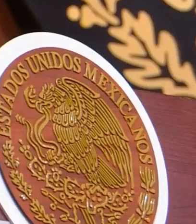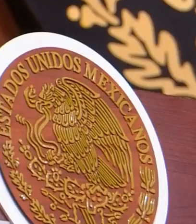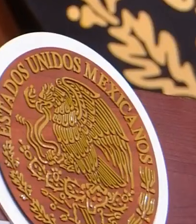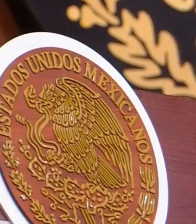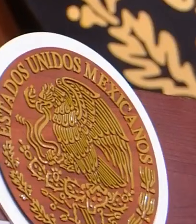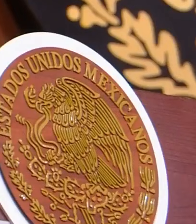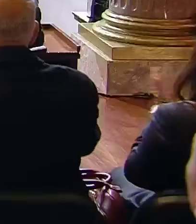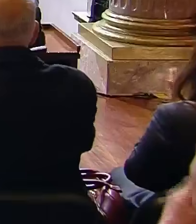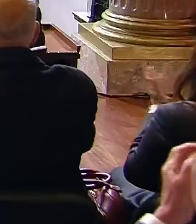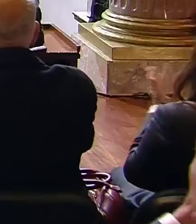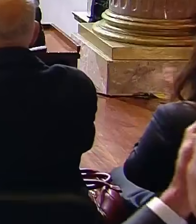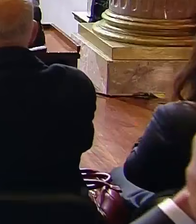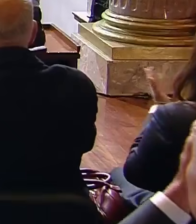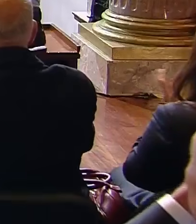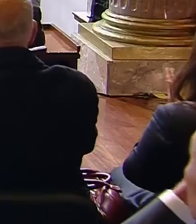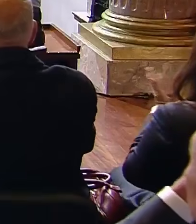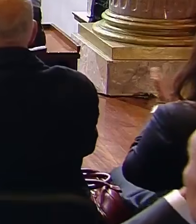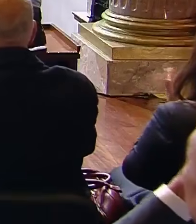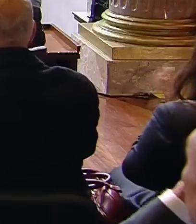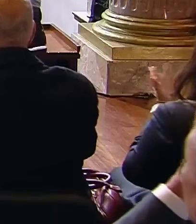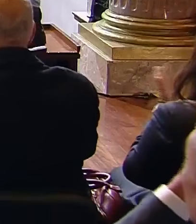derecho público,